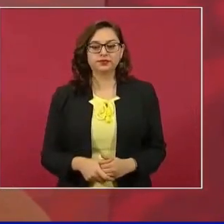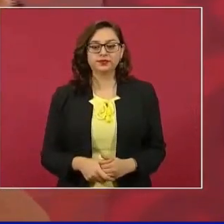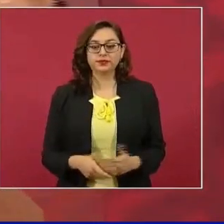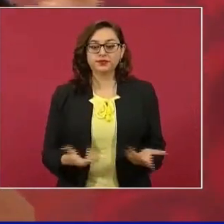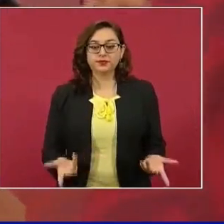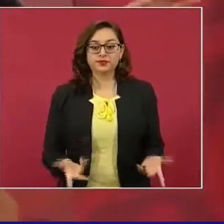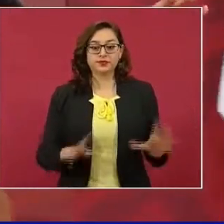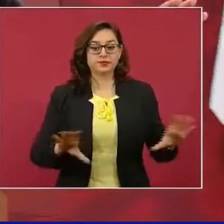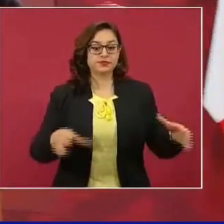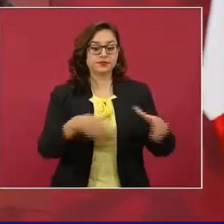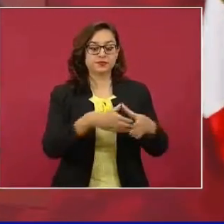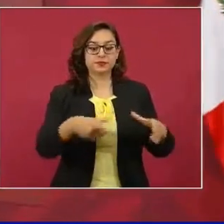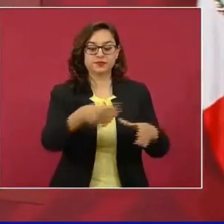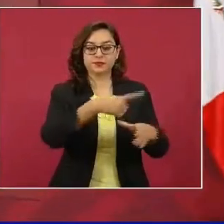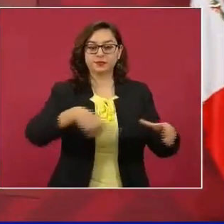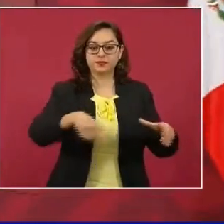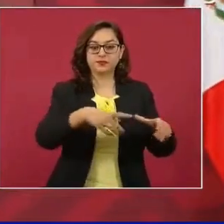Pero esa es una parte. Y hay otros